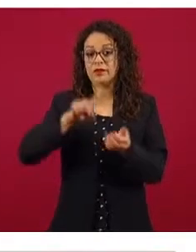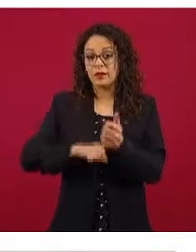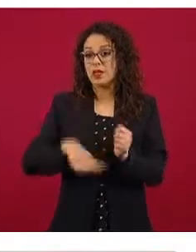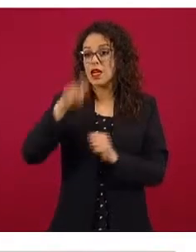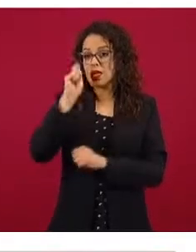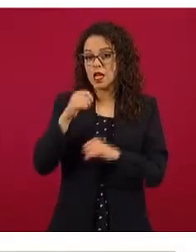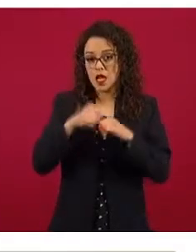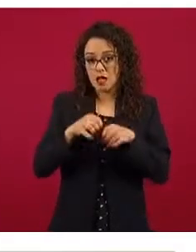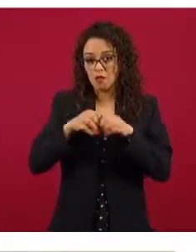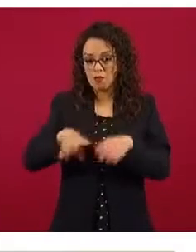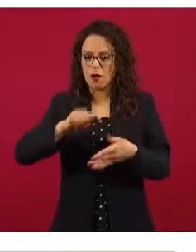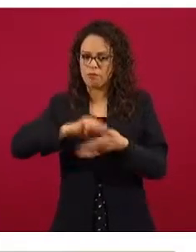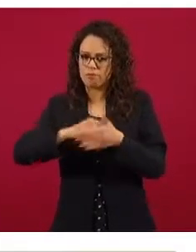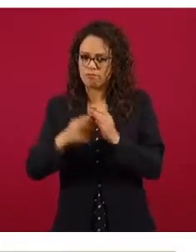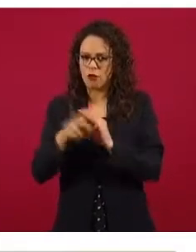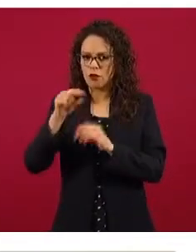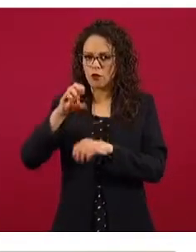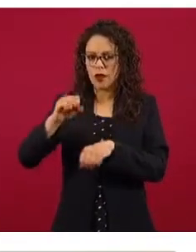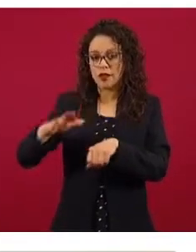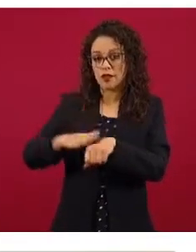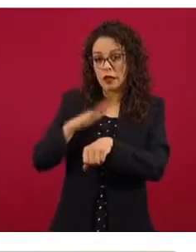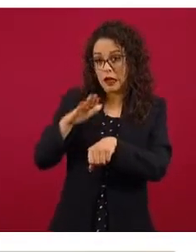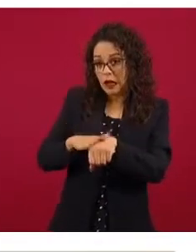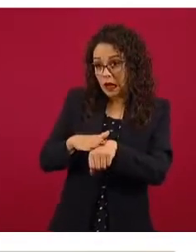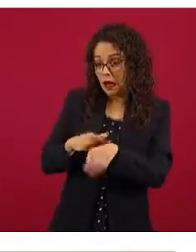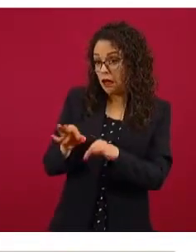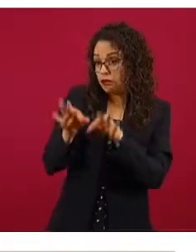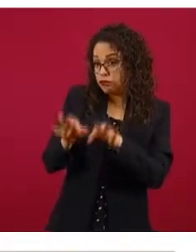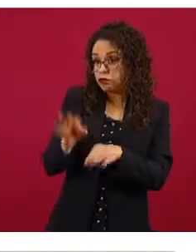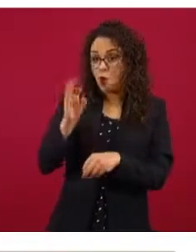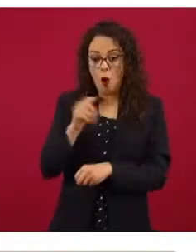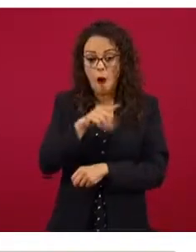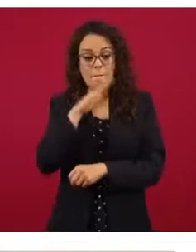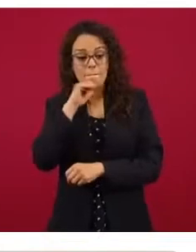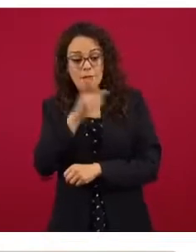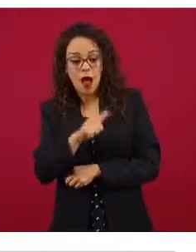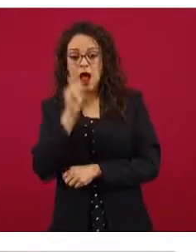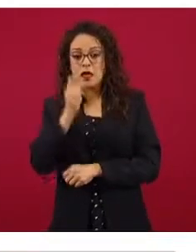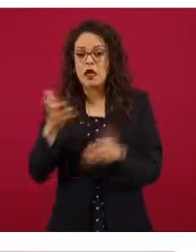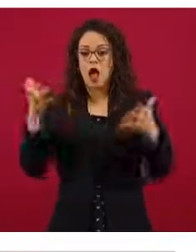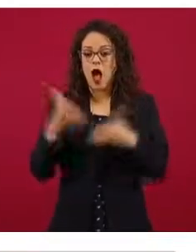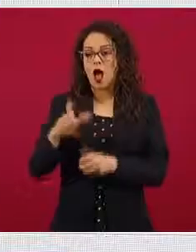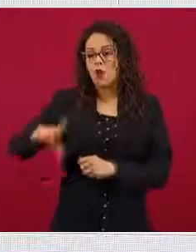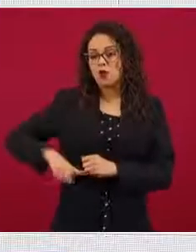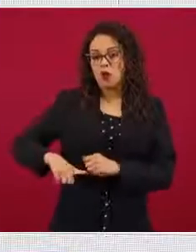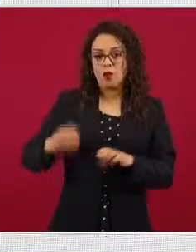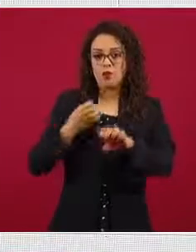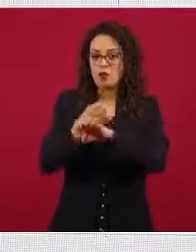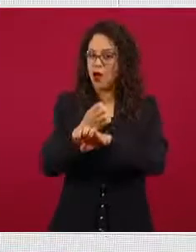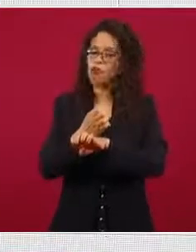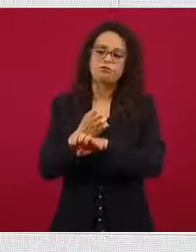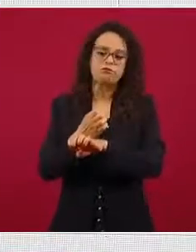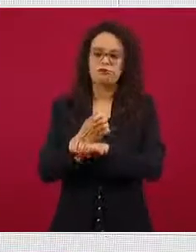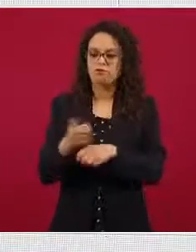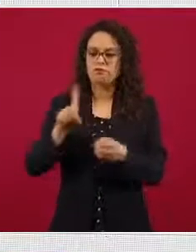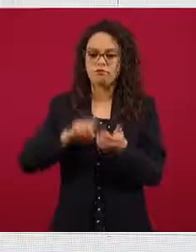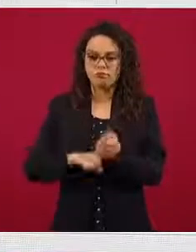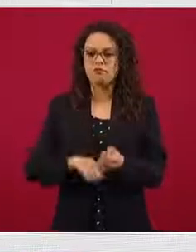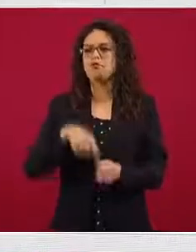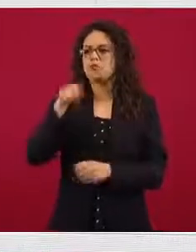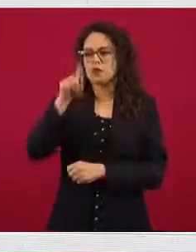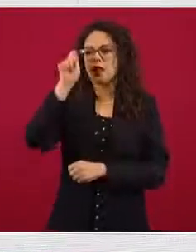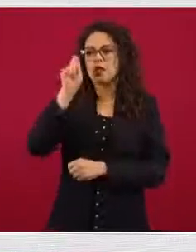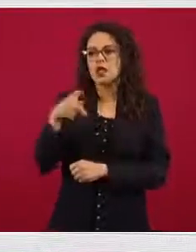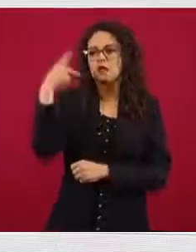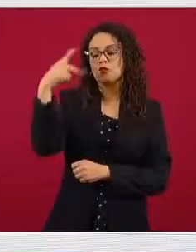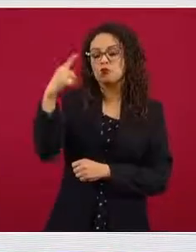técnico, no son una calificación o descalificación de las acciones que hacen los gobiernos estatales, son la representación objetiva de